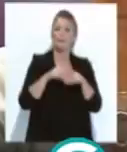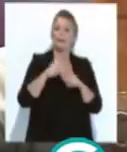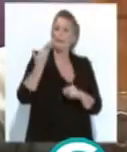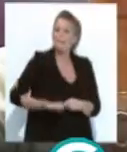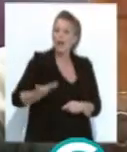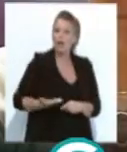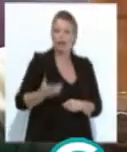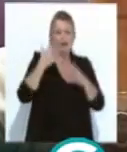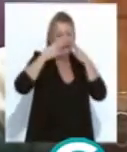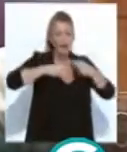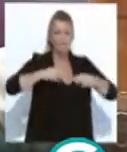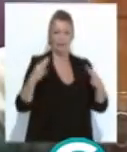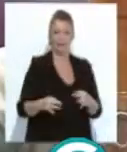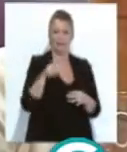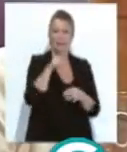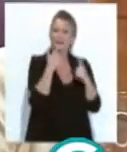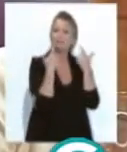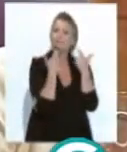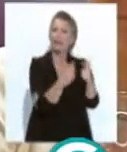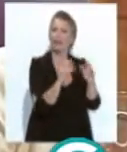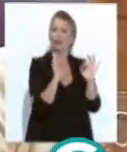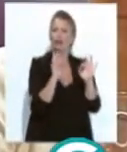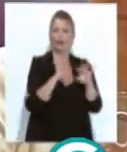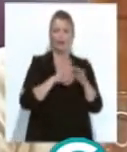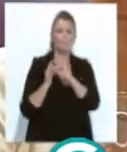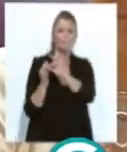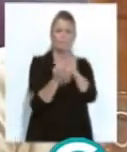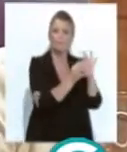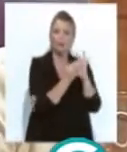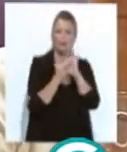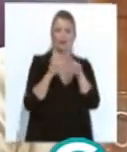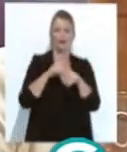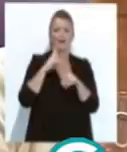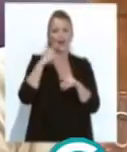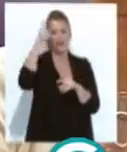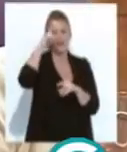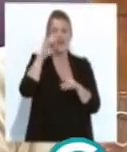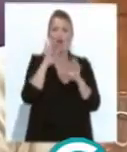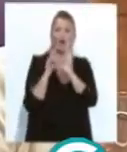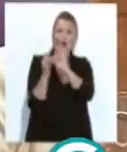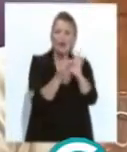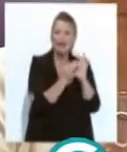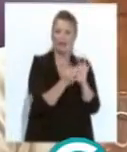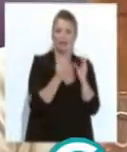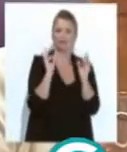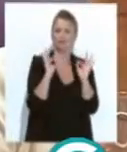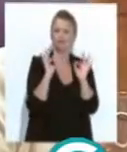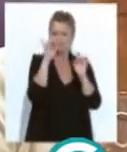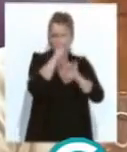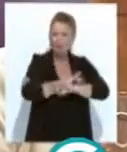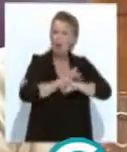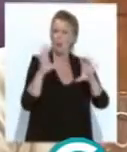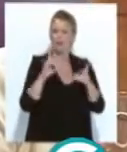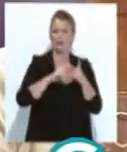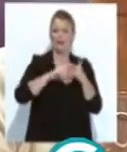que tiene este tejido de los vínculos, de lo invisible, de la coherencia, de la congruencia, de que lo que me